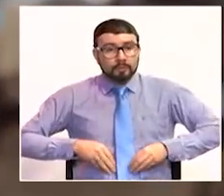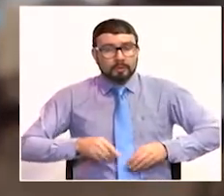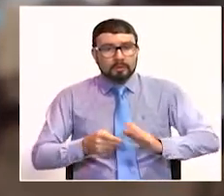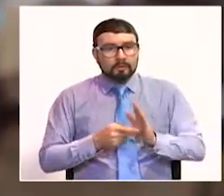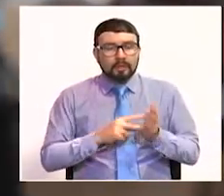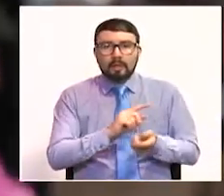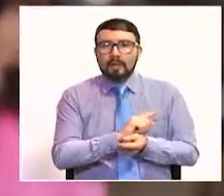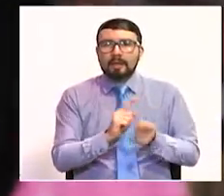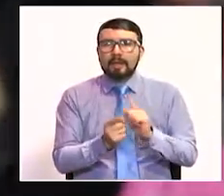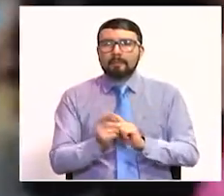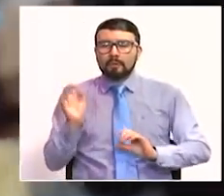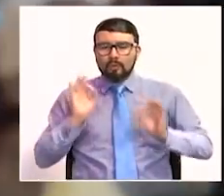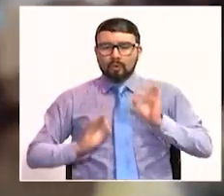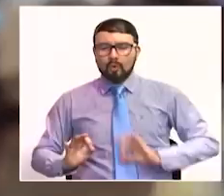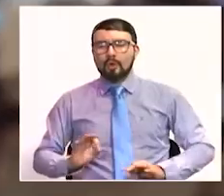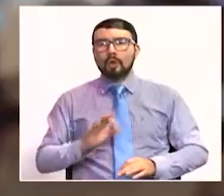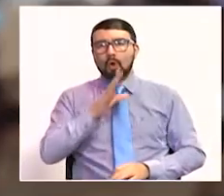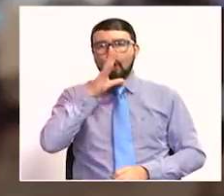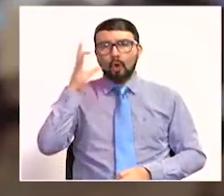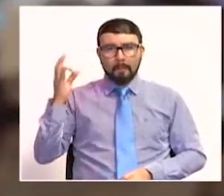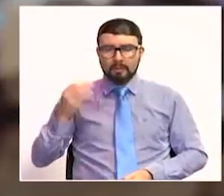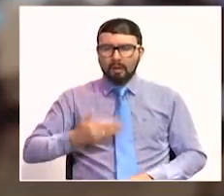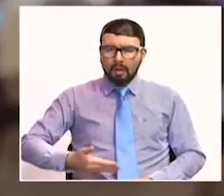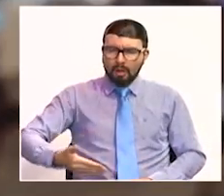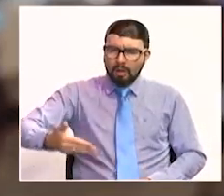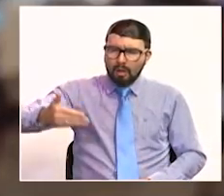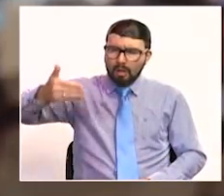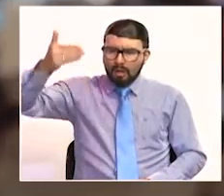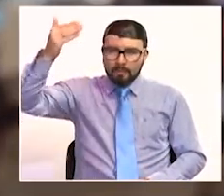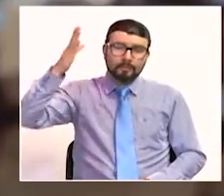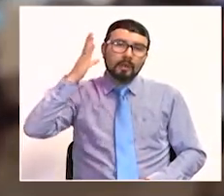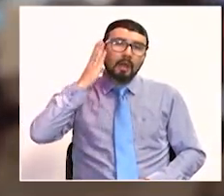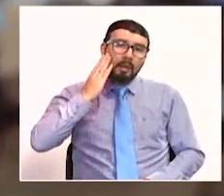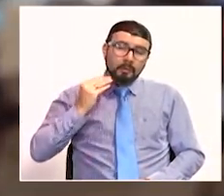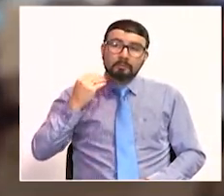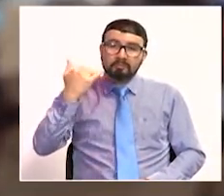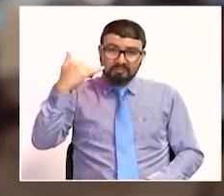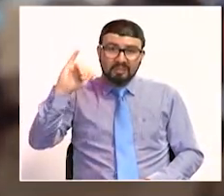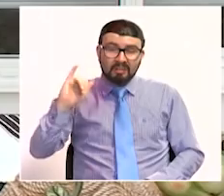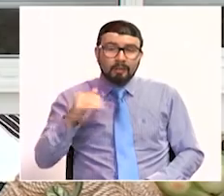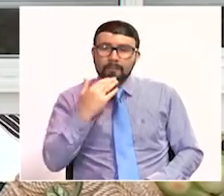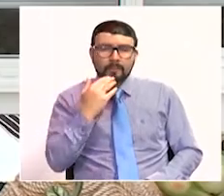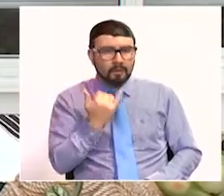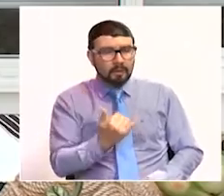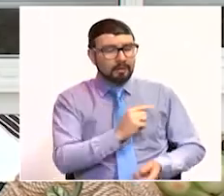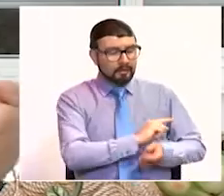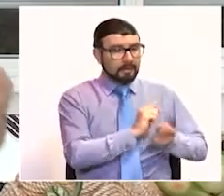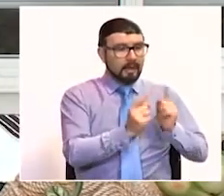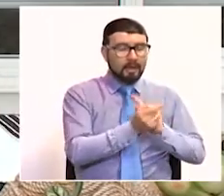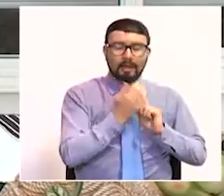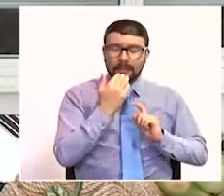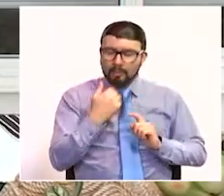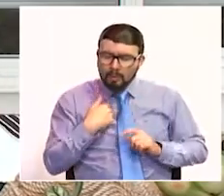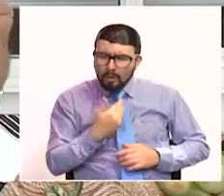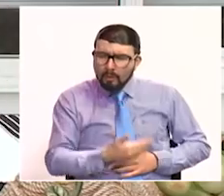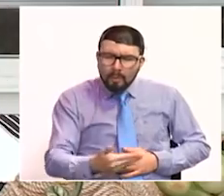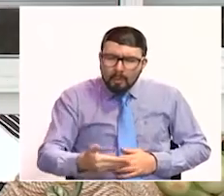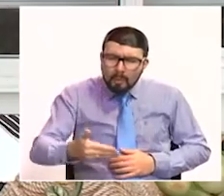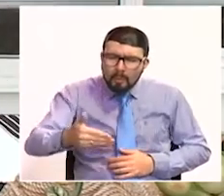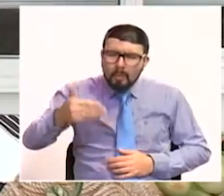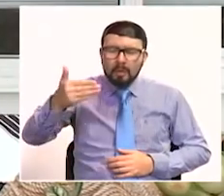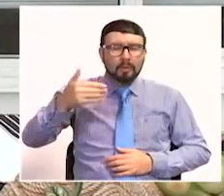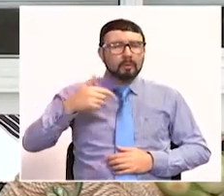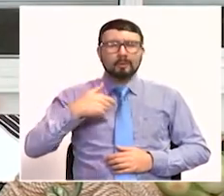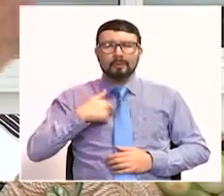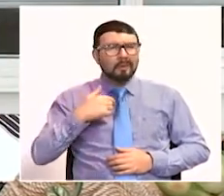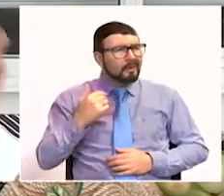hormonales que se presentan en el hombre con la edad. La edad nos produce muchos cambios. Antes veía bien, ahora tengo que empezar a enfocar la